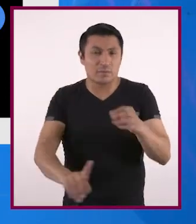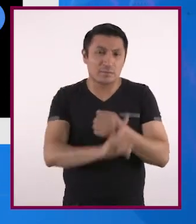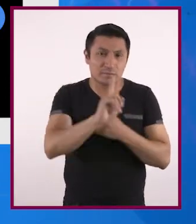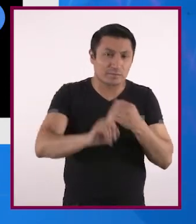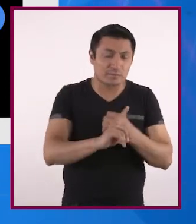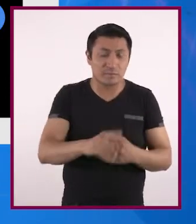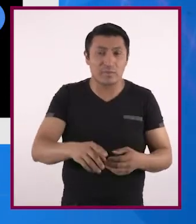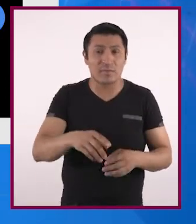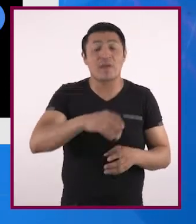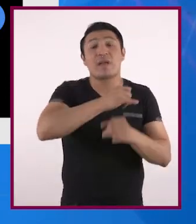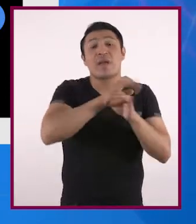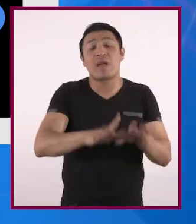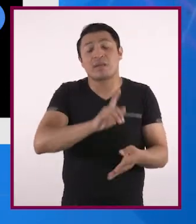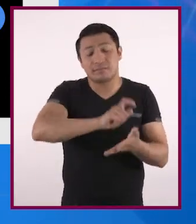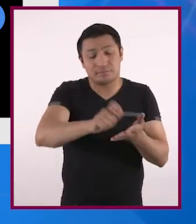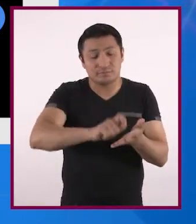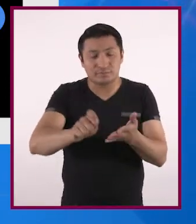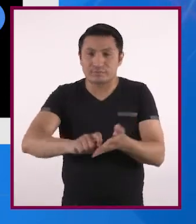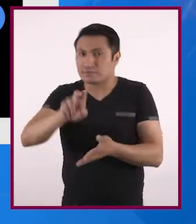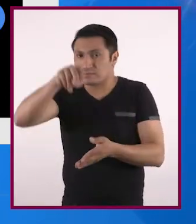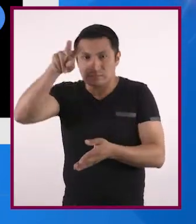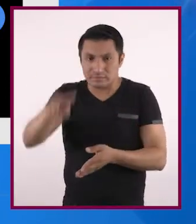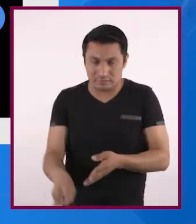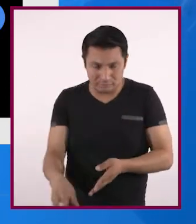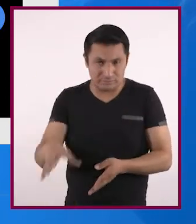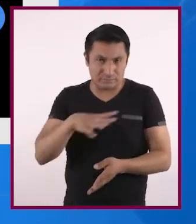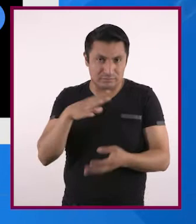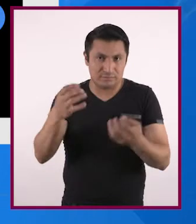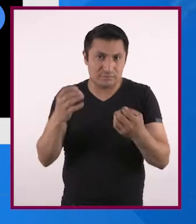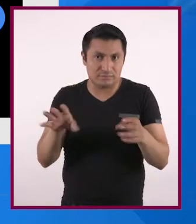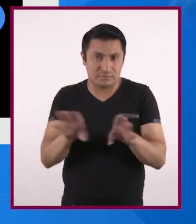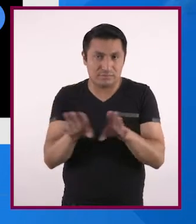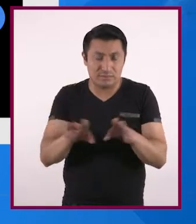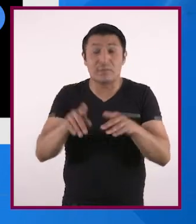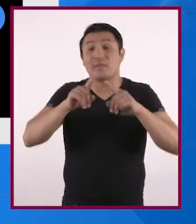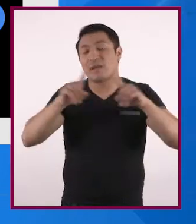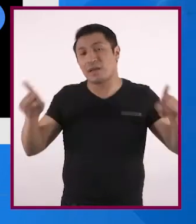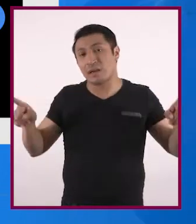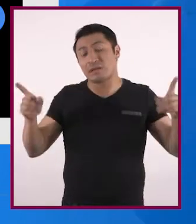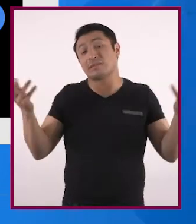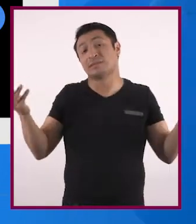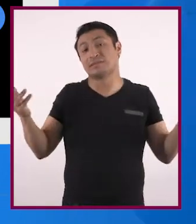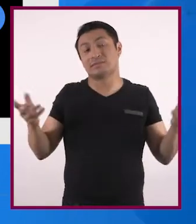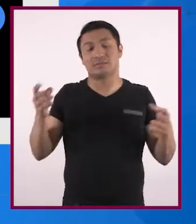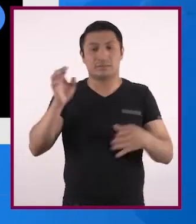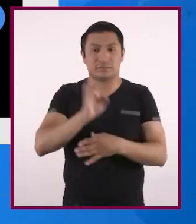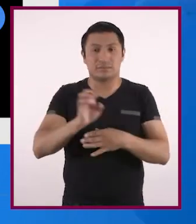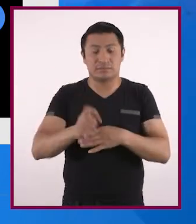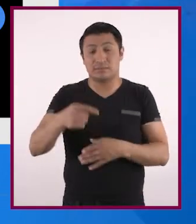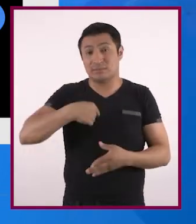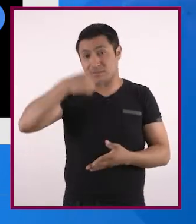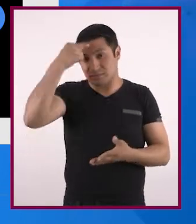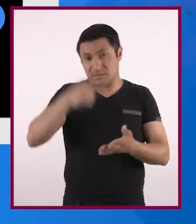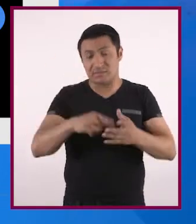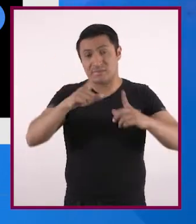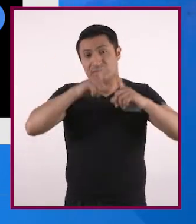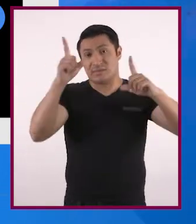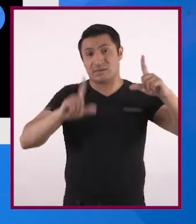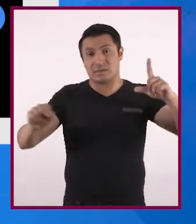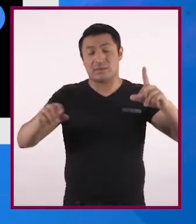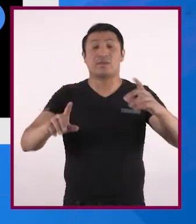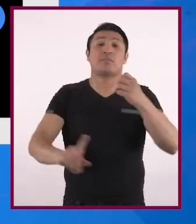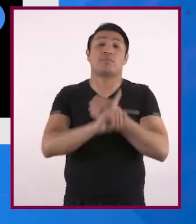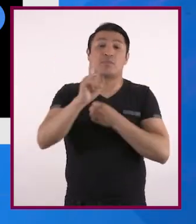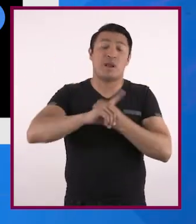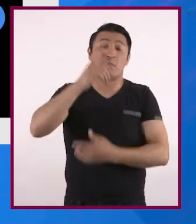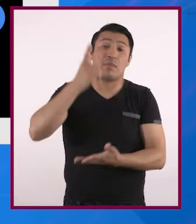en la recopilación de datos, ¿no? Y no en realidad en que sea una realidad tan distinta. Entonces, creo que más bien en México la situación sí